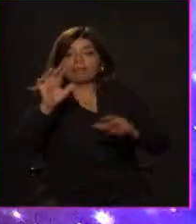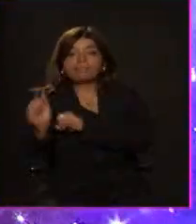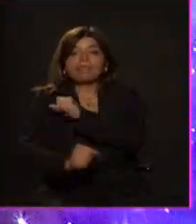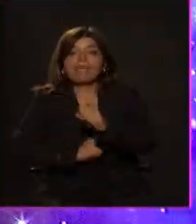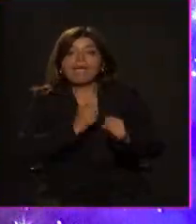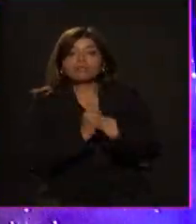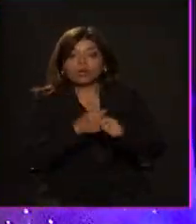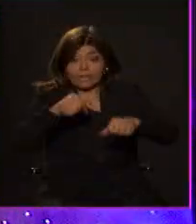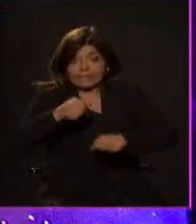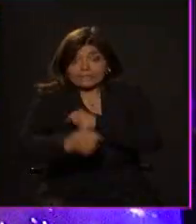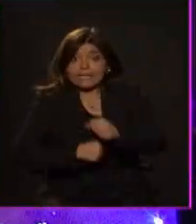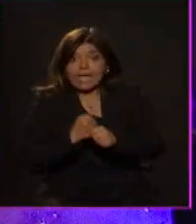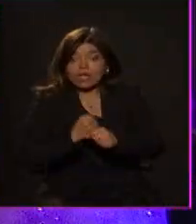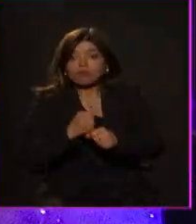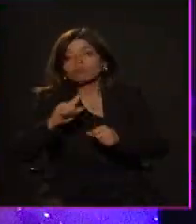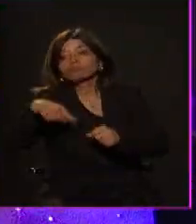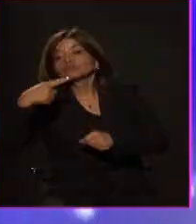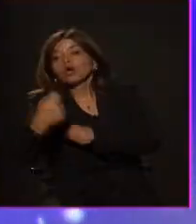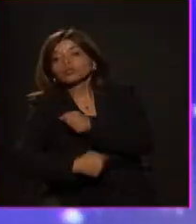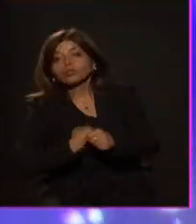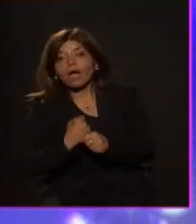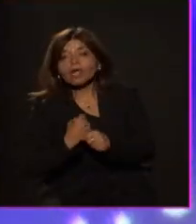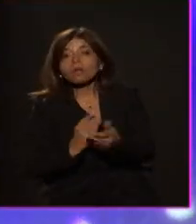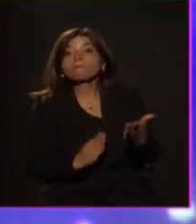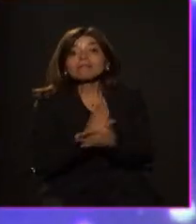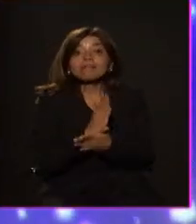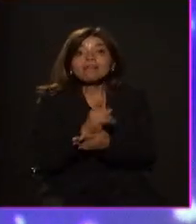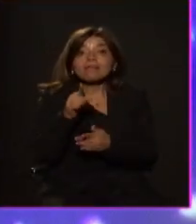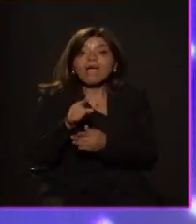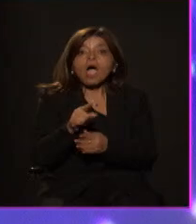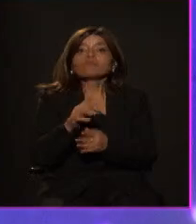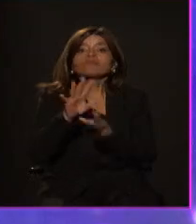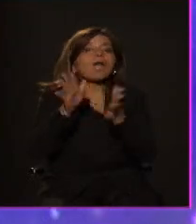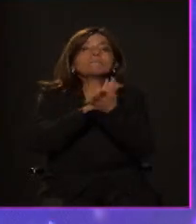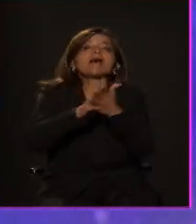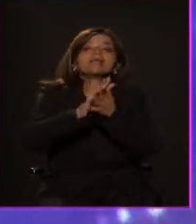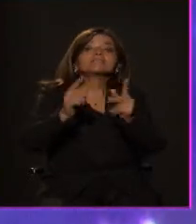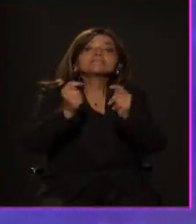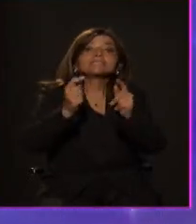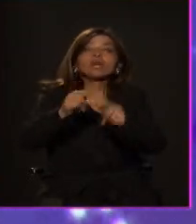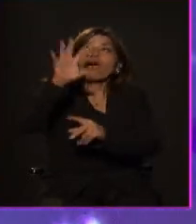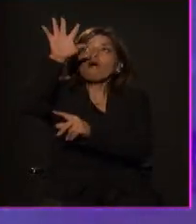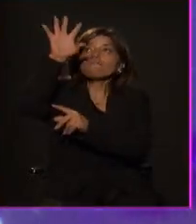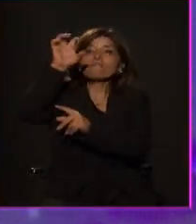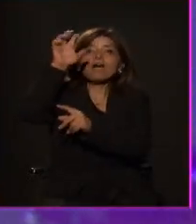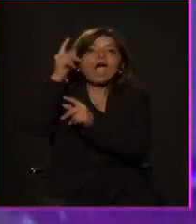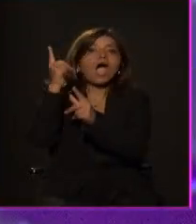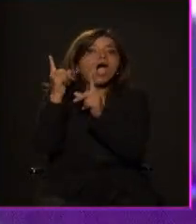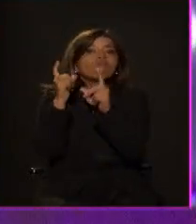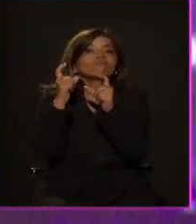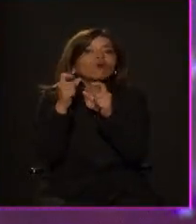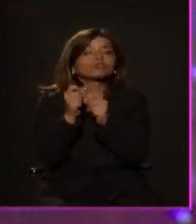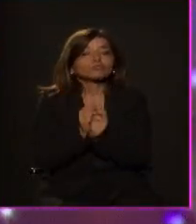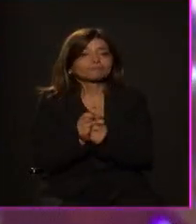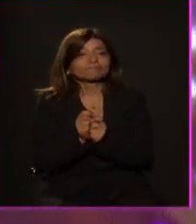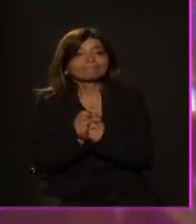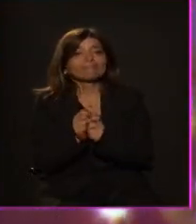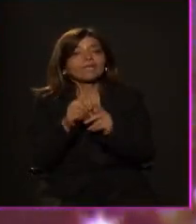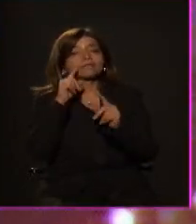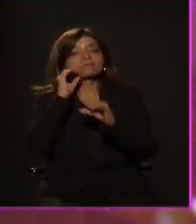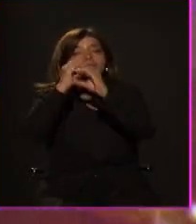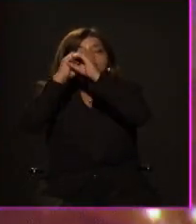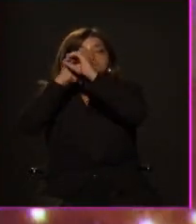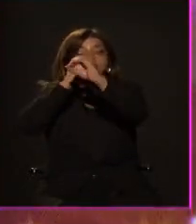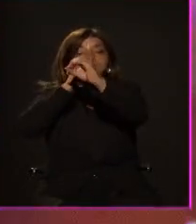de fines de este año o comienzo del próximo año. A mediados de este año deberíamos poder ver la primera luz, la primera imagen de este